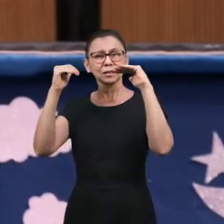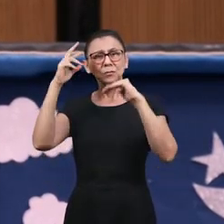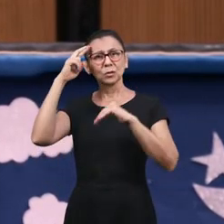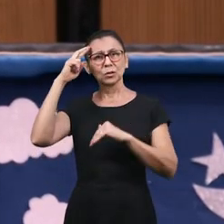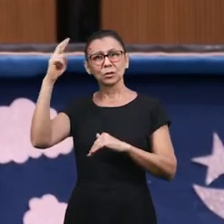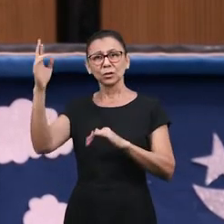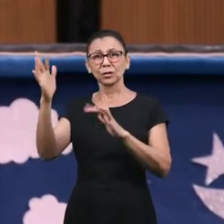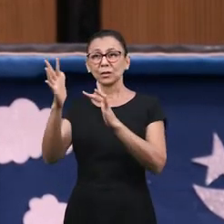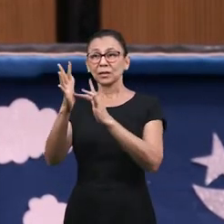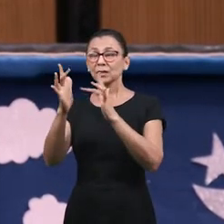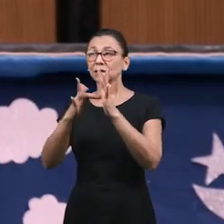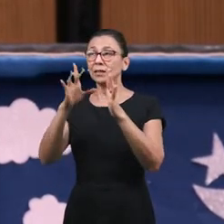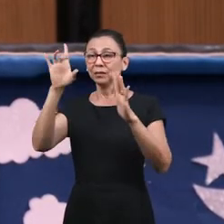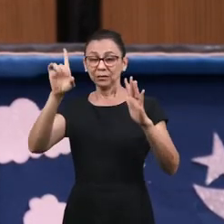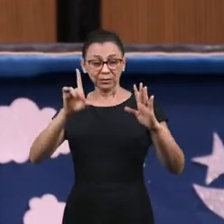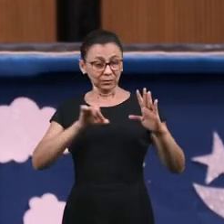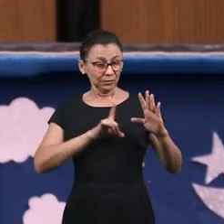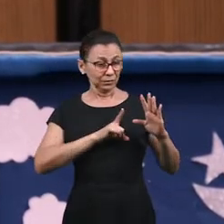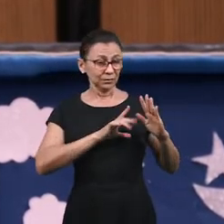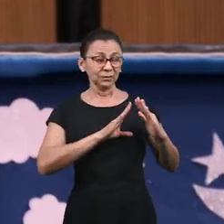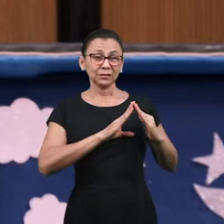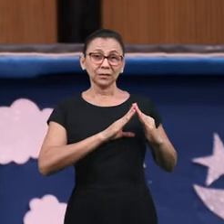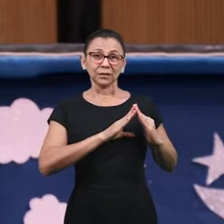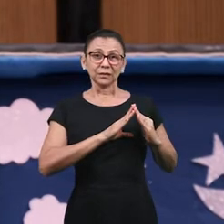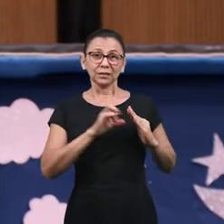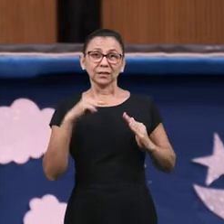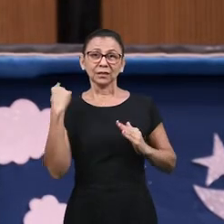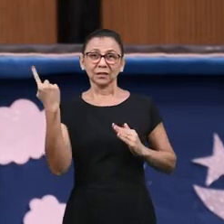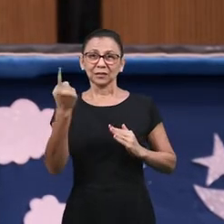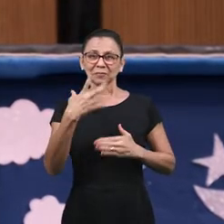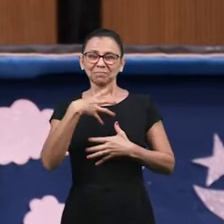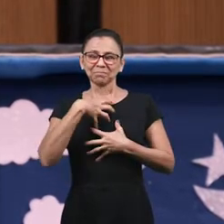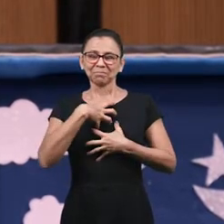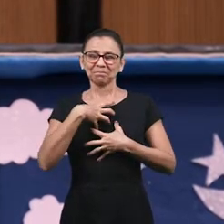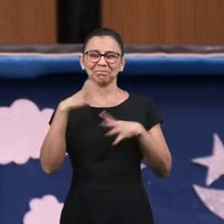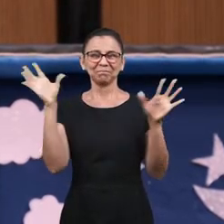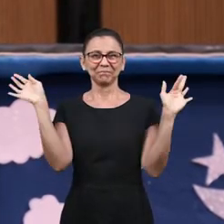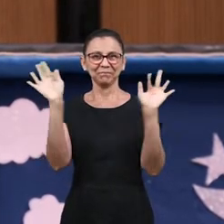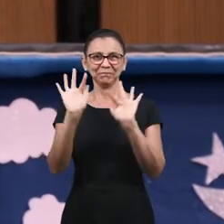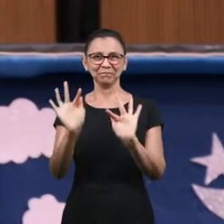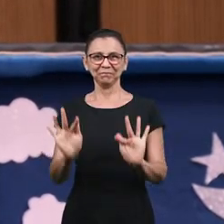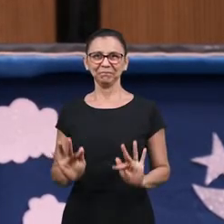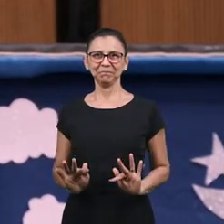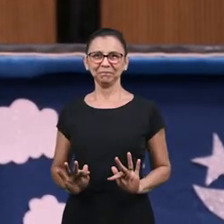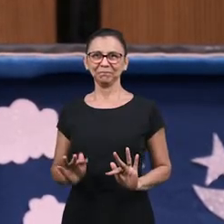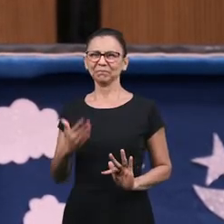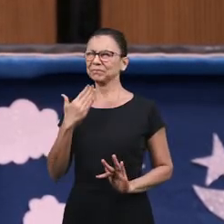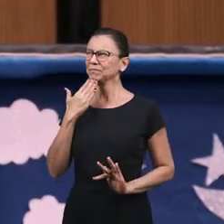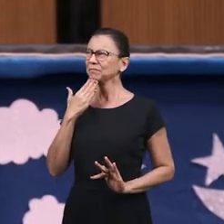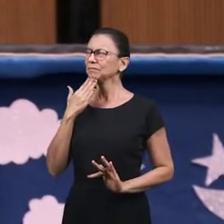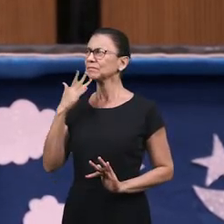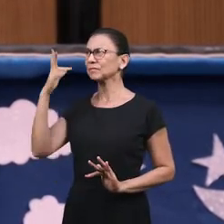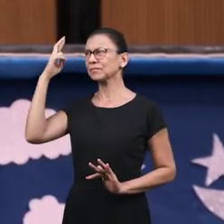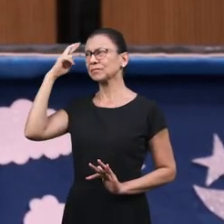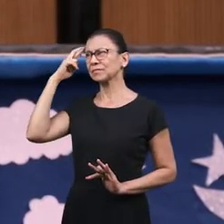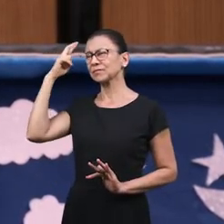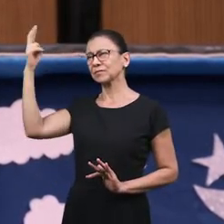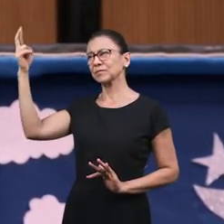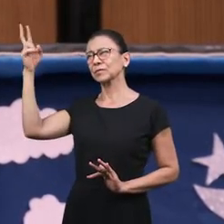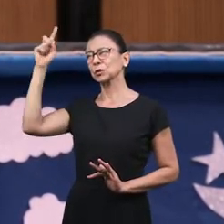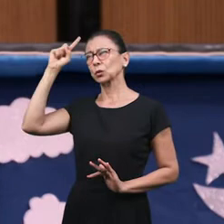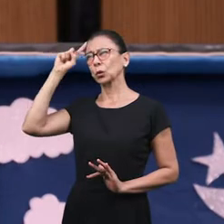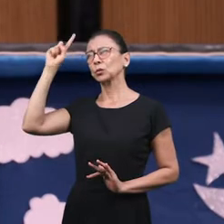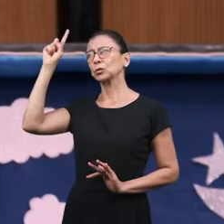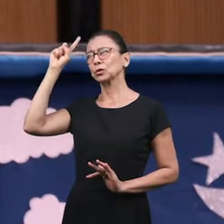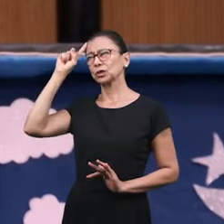ya nació en nuestro corazón y por eso nosotros somos felices. Pedimos a ti, oh Dios, que el Señor pueda nacer